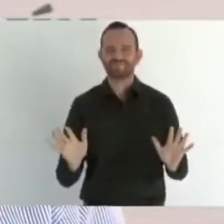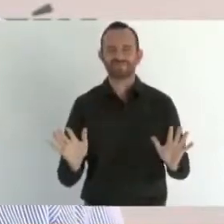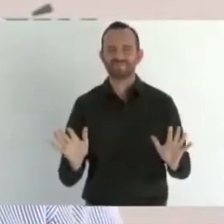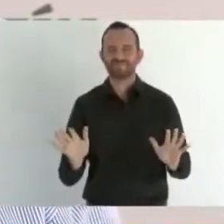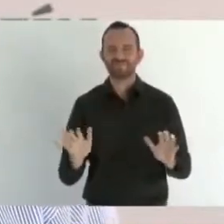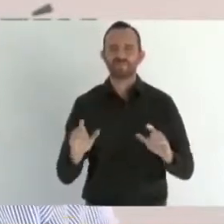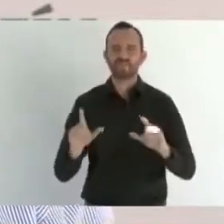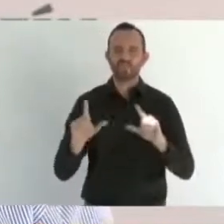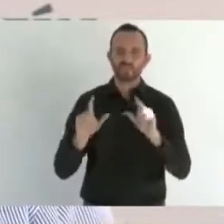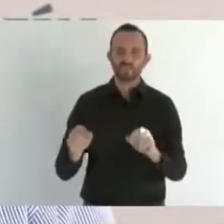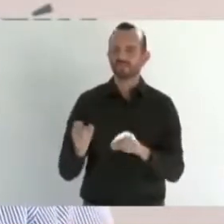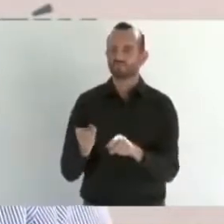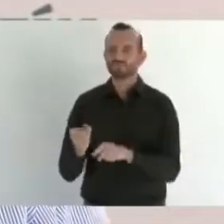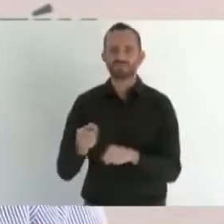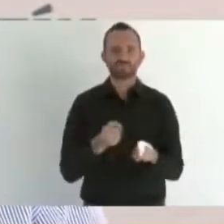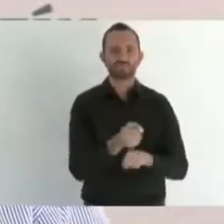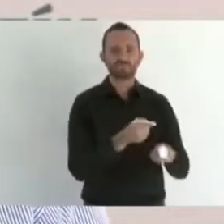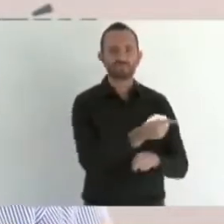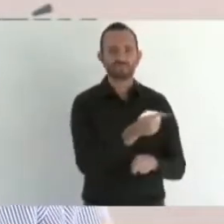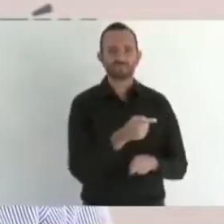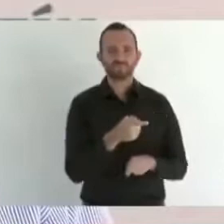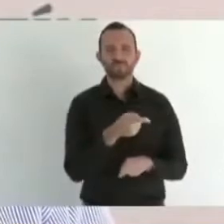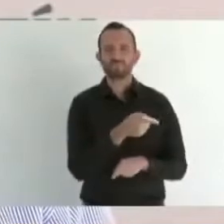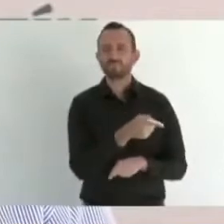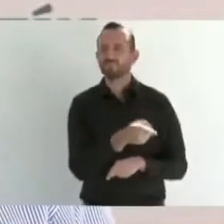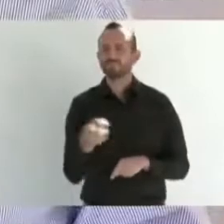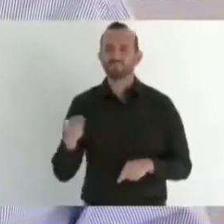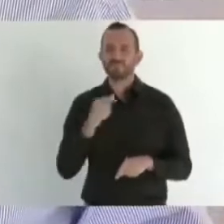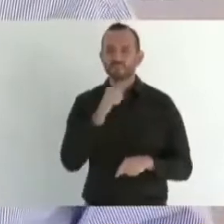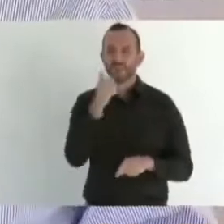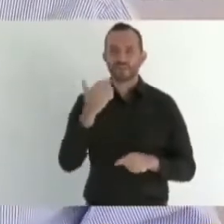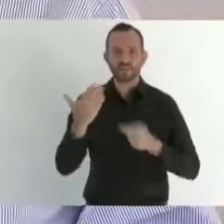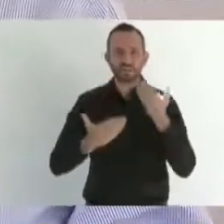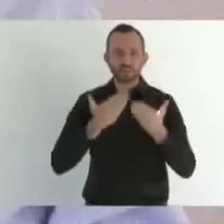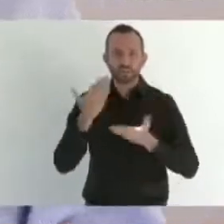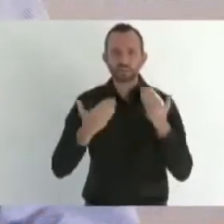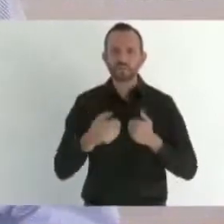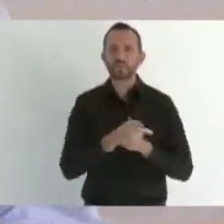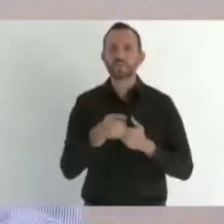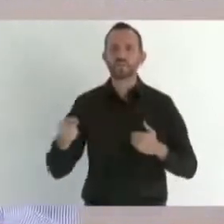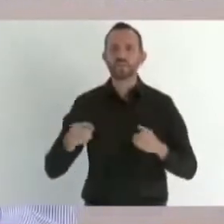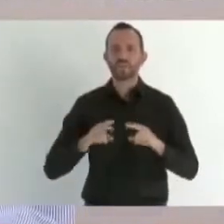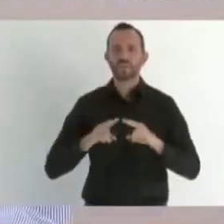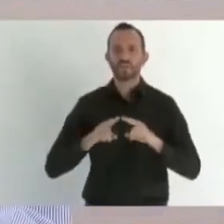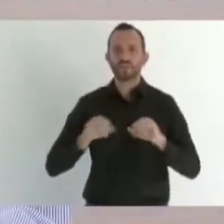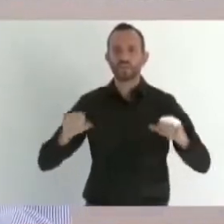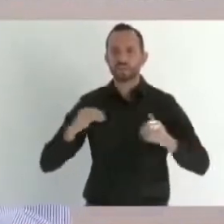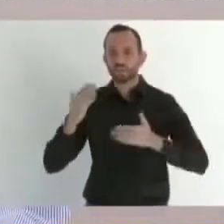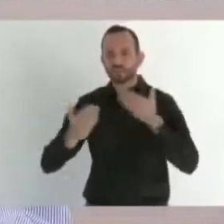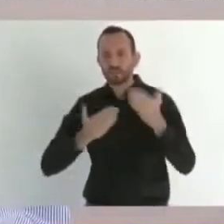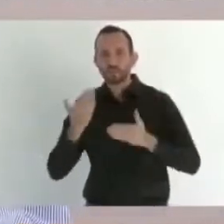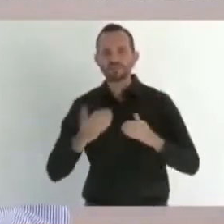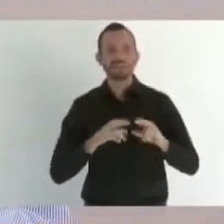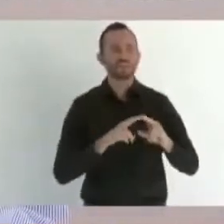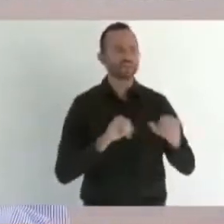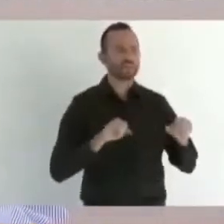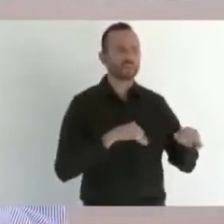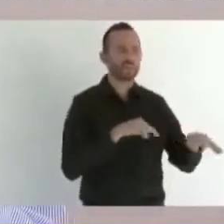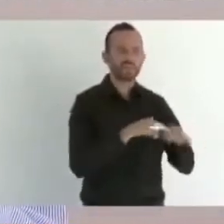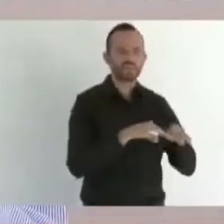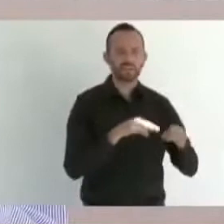que ni estudian ni trabajan cuando comenzó el programa de jóvenes construyendo el